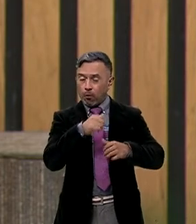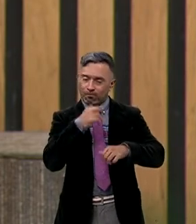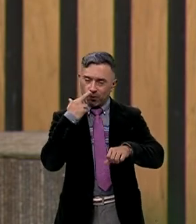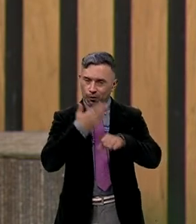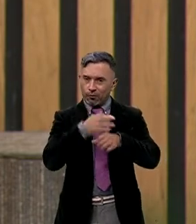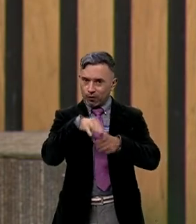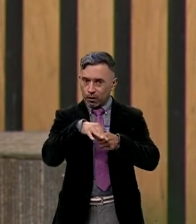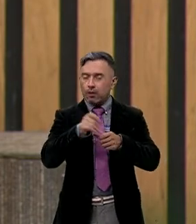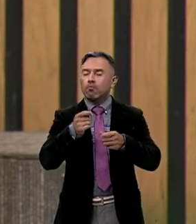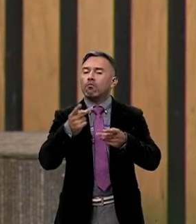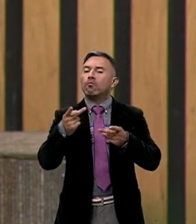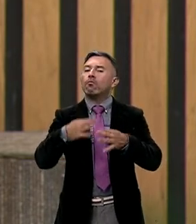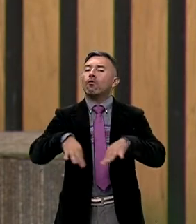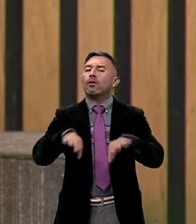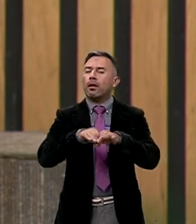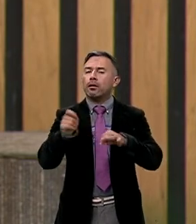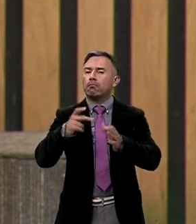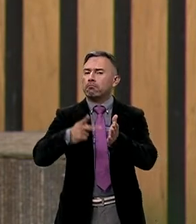de ejercicios